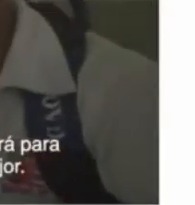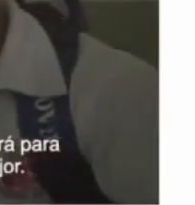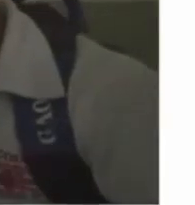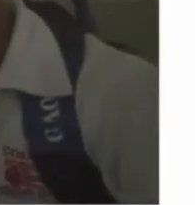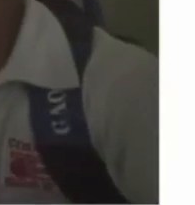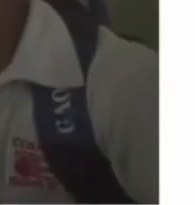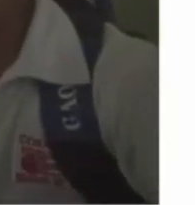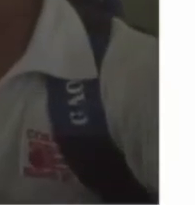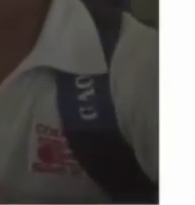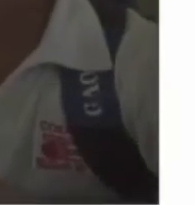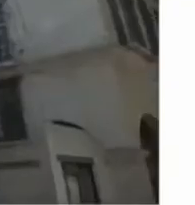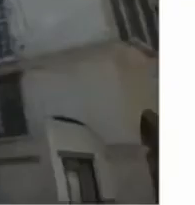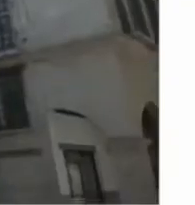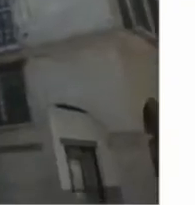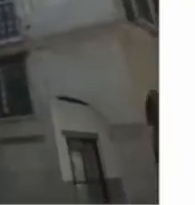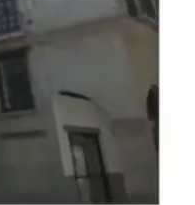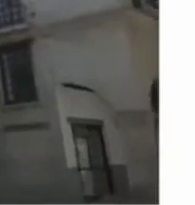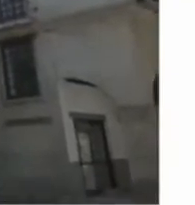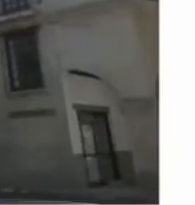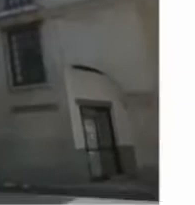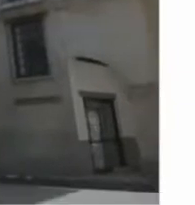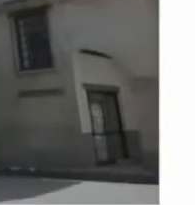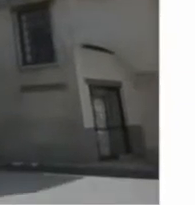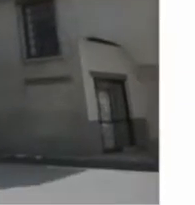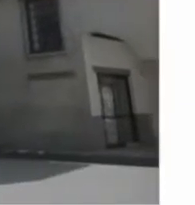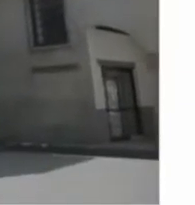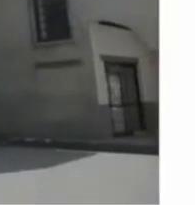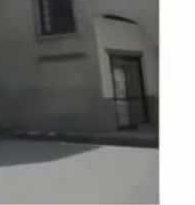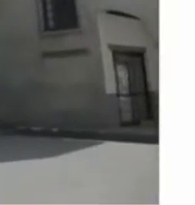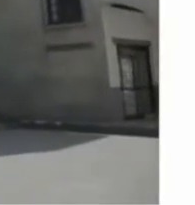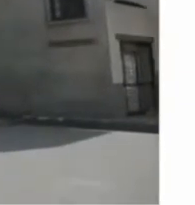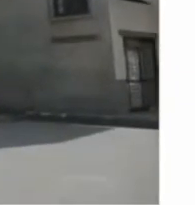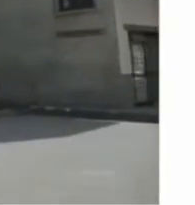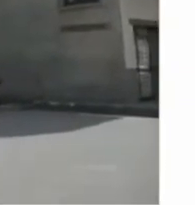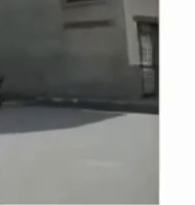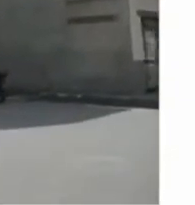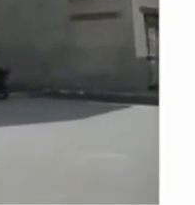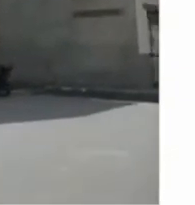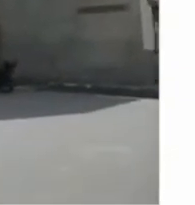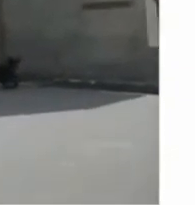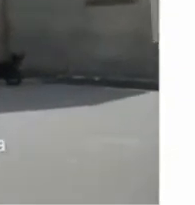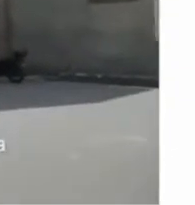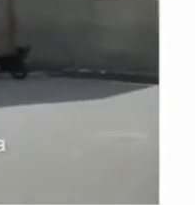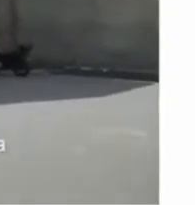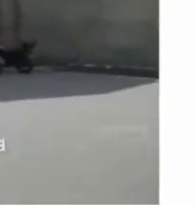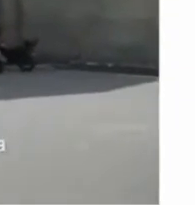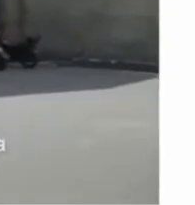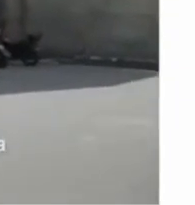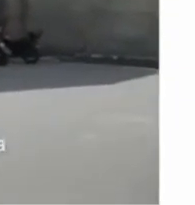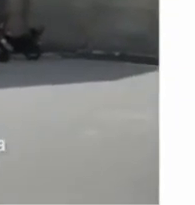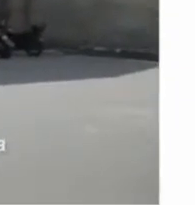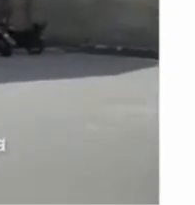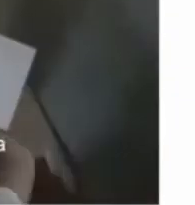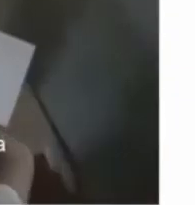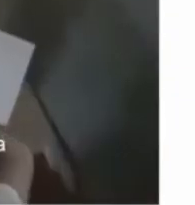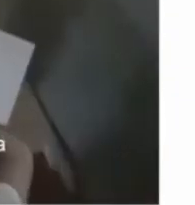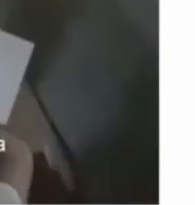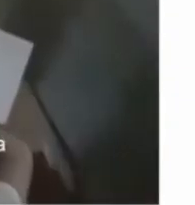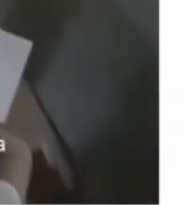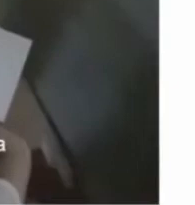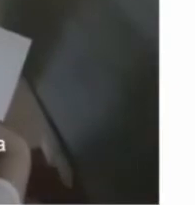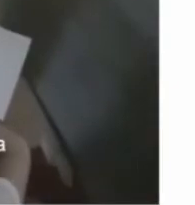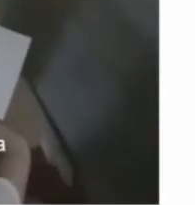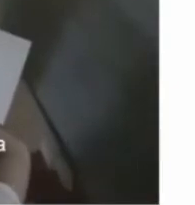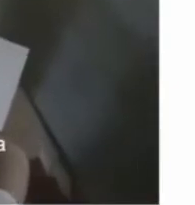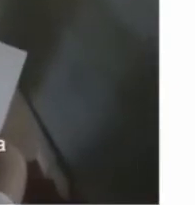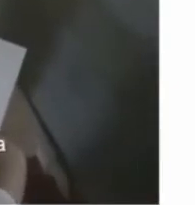de estar mejor. Contacto Joven es un esfuerzo coordinado entre el IMJUVE, la Secretaría de Salud a través de los Servicios de Atención Psiquiátrica y